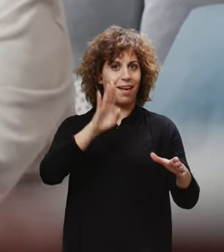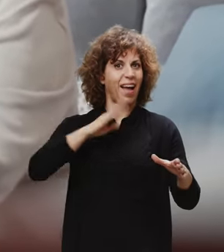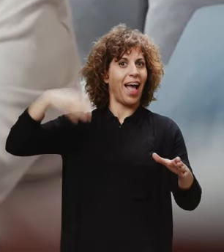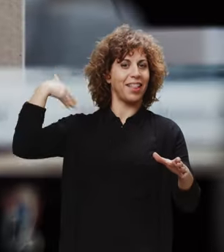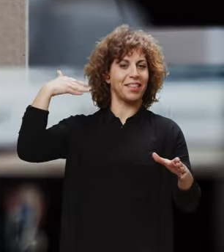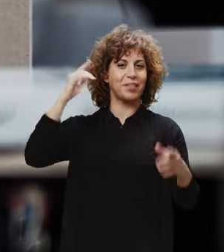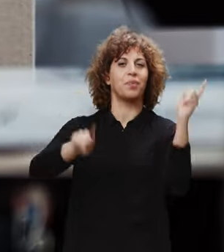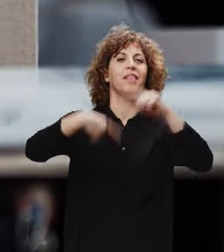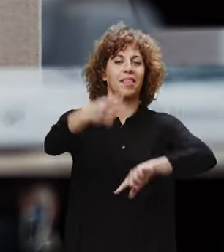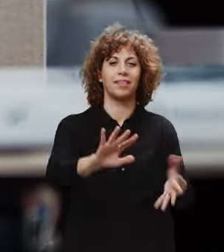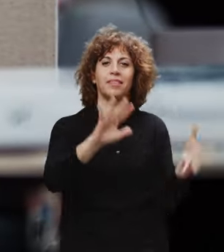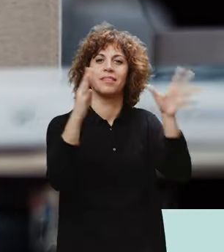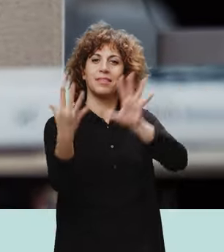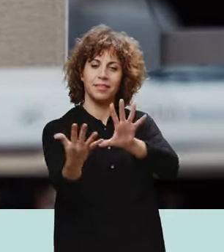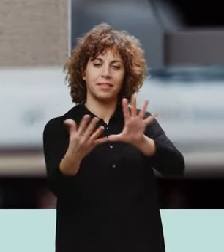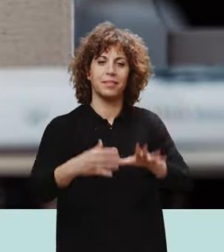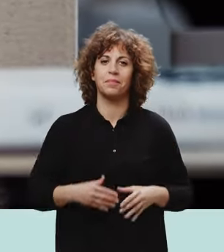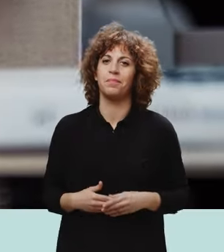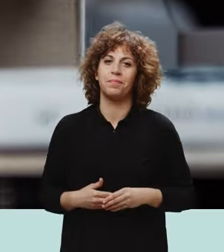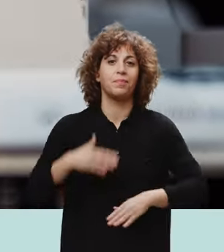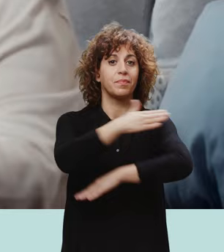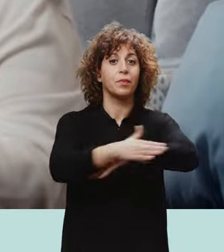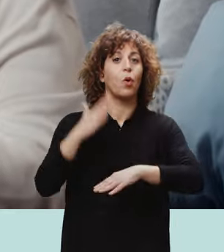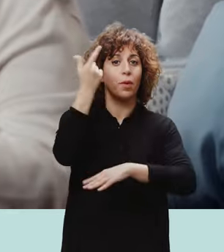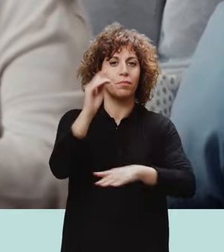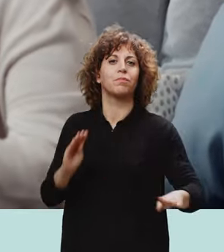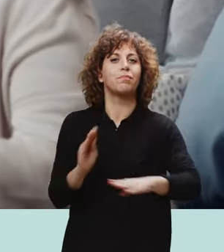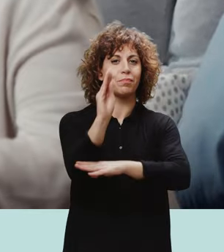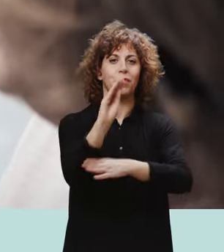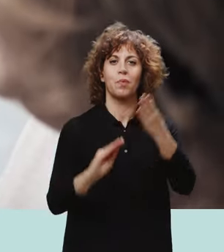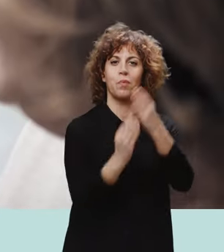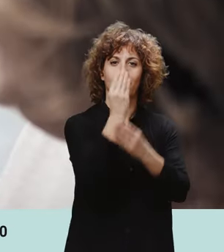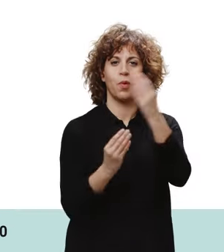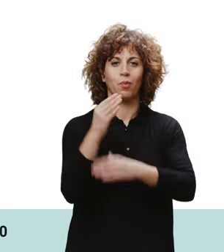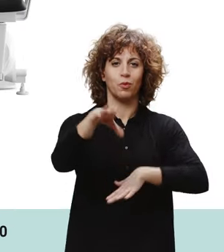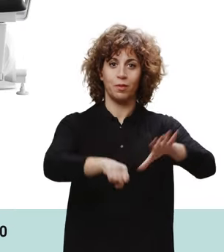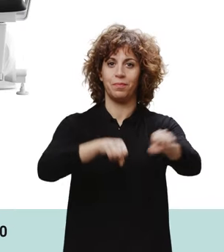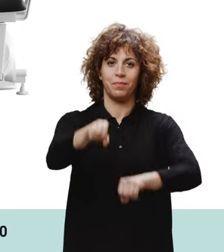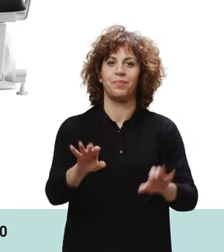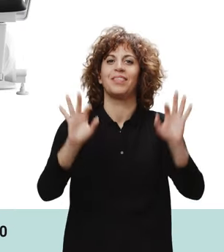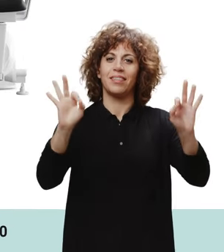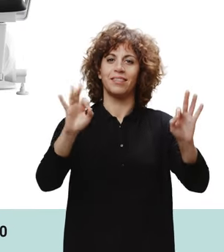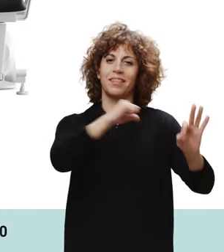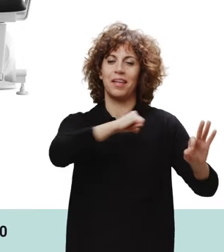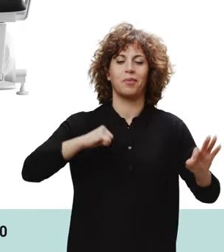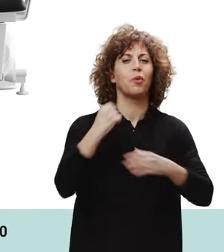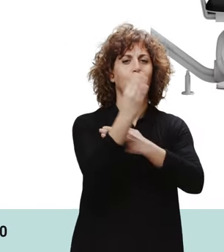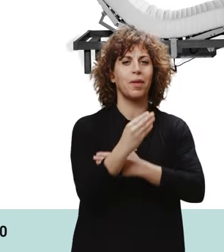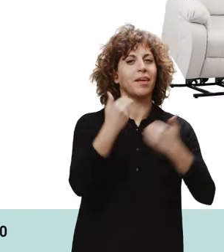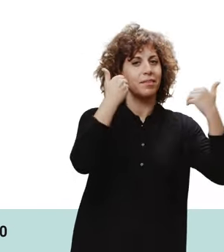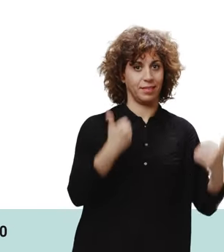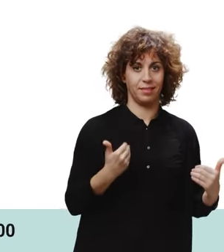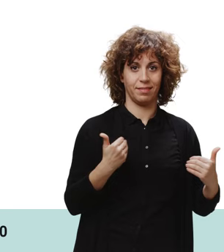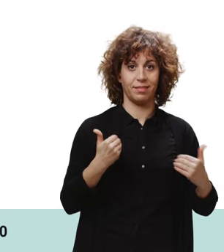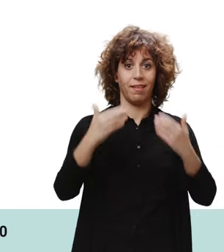Esta caja contiene un antes y un después. El Gobierno de Navarra subvenciona la adquisición de productos para autonomía